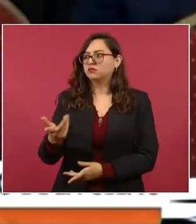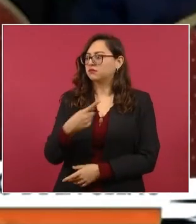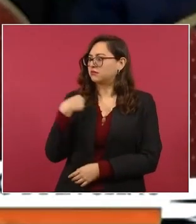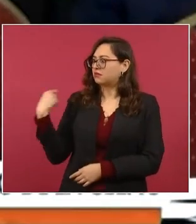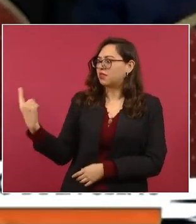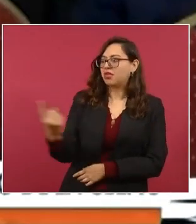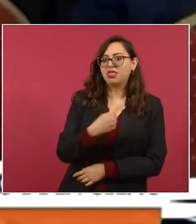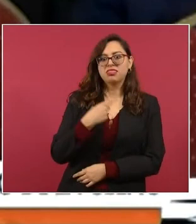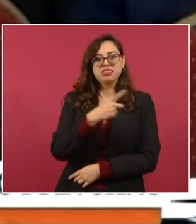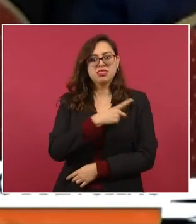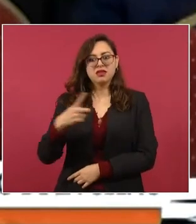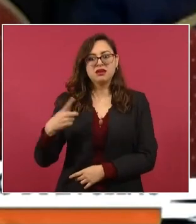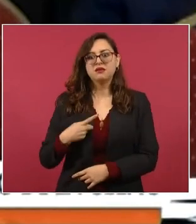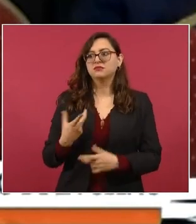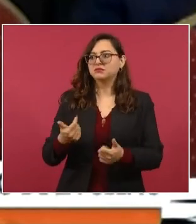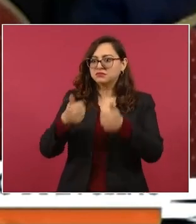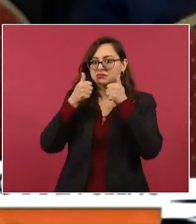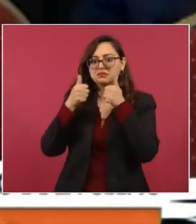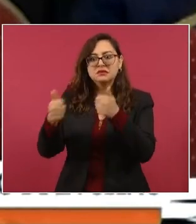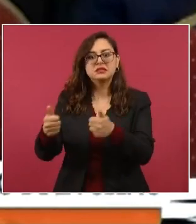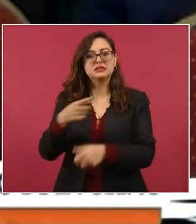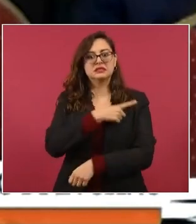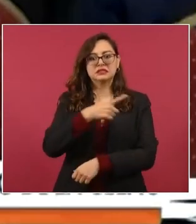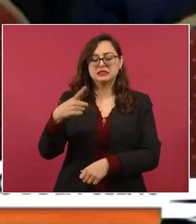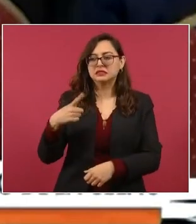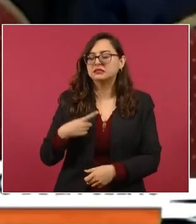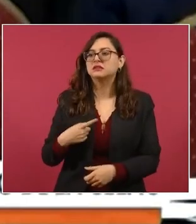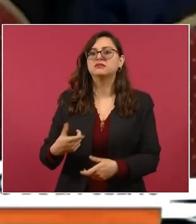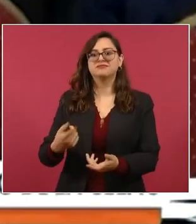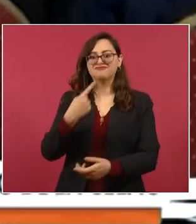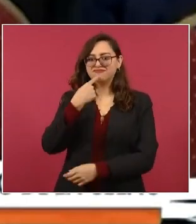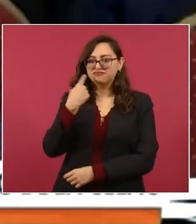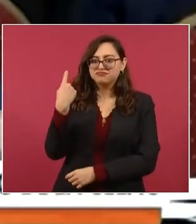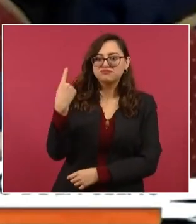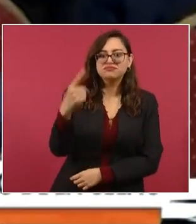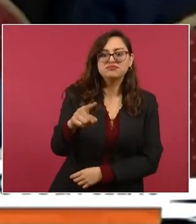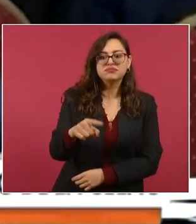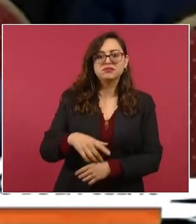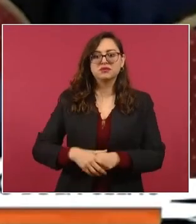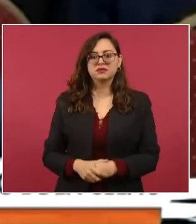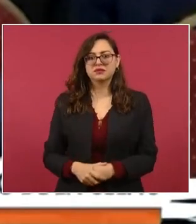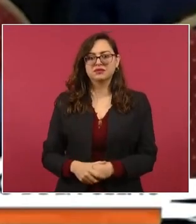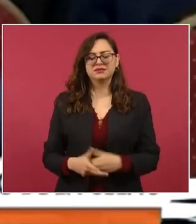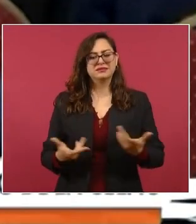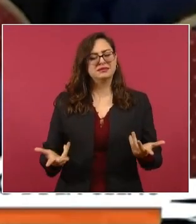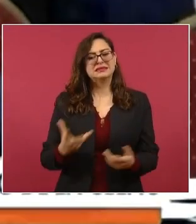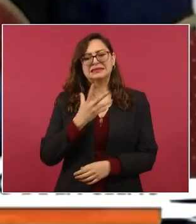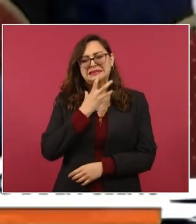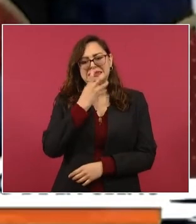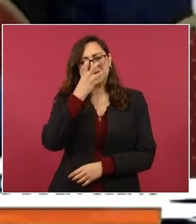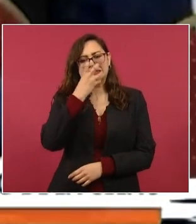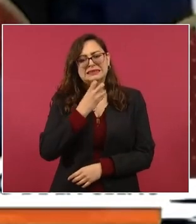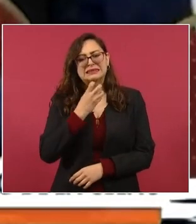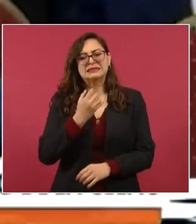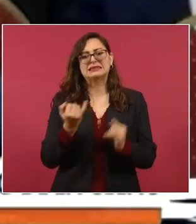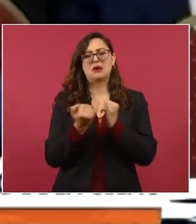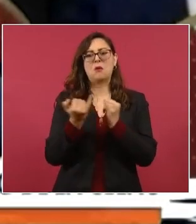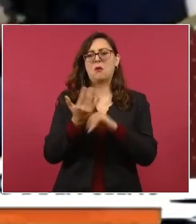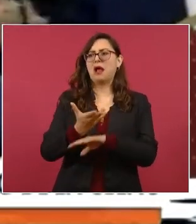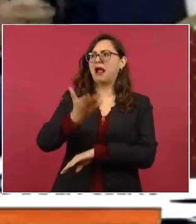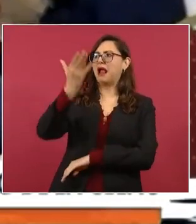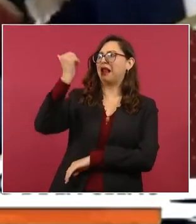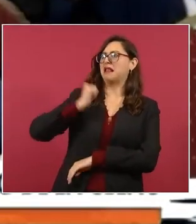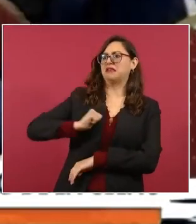Es inaceptable también que las universidades de América revivan las tristes escenas de los tiempos de las dictaduras del Cono